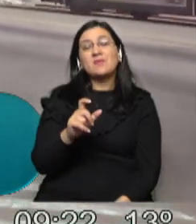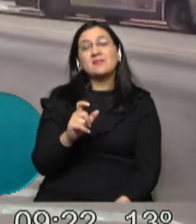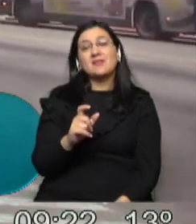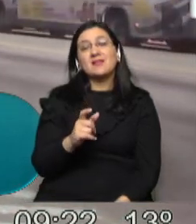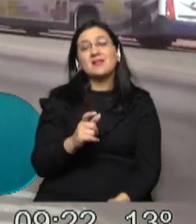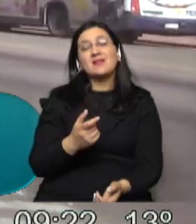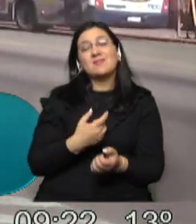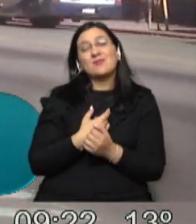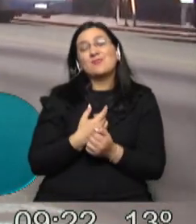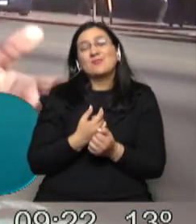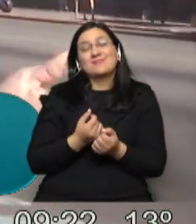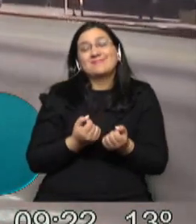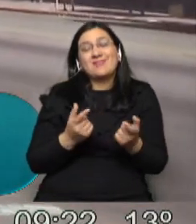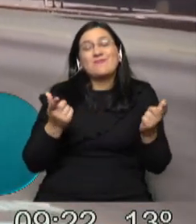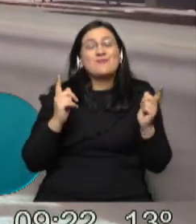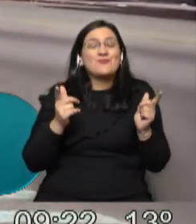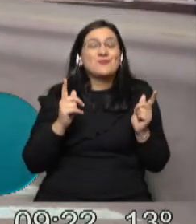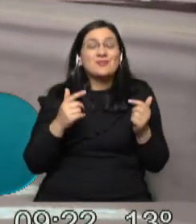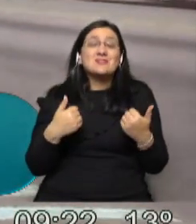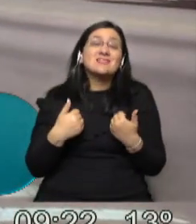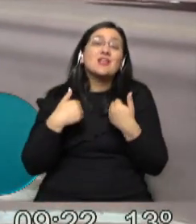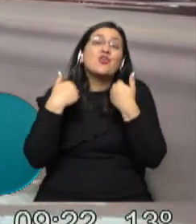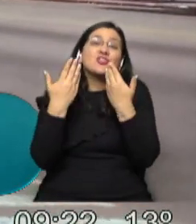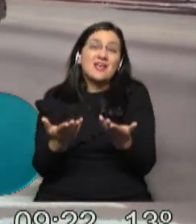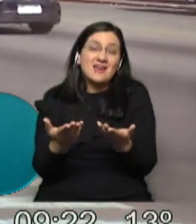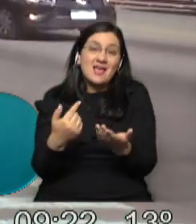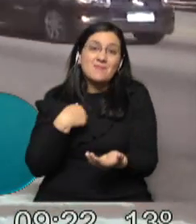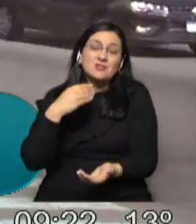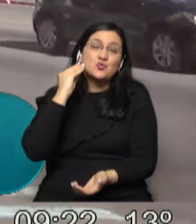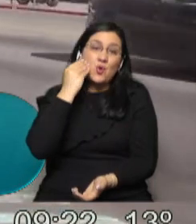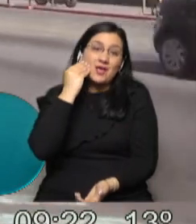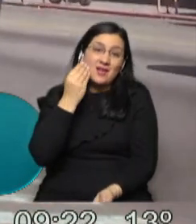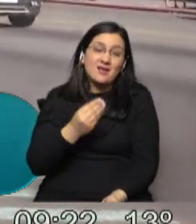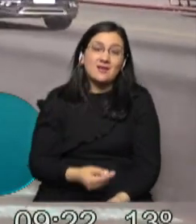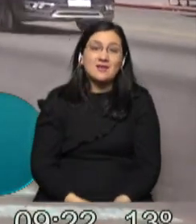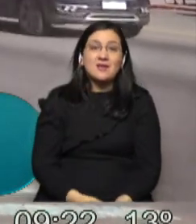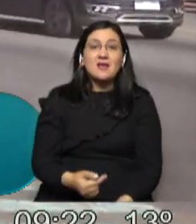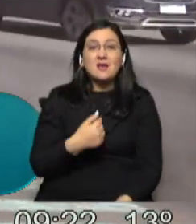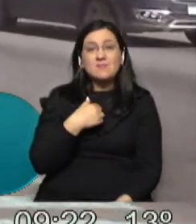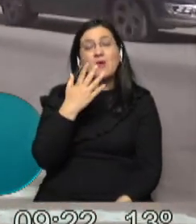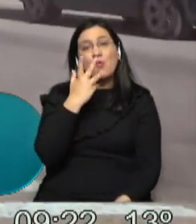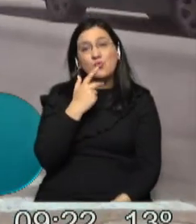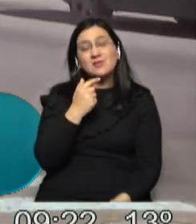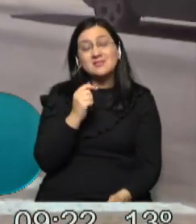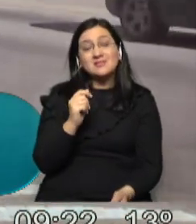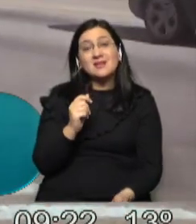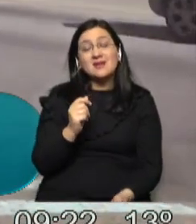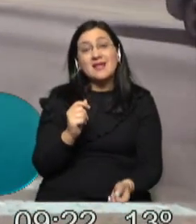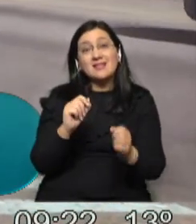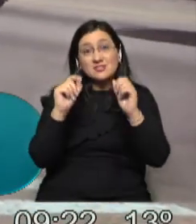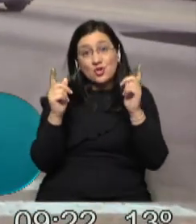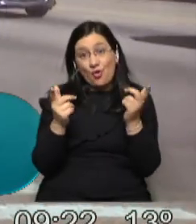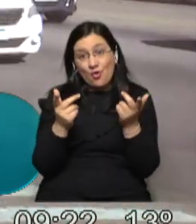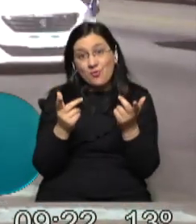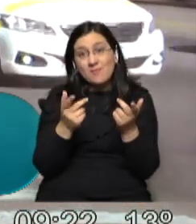rodeamos de un espíritu de júbilo, ¿no? Entonces se la obsequié los pasados días, pero sí, en ese tema me gusta ser atento, me gusta estar,